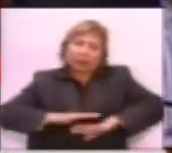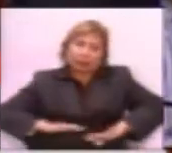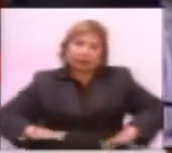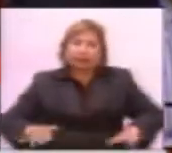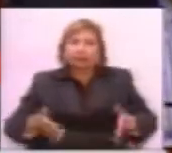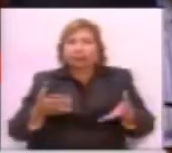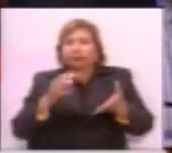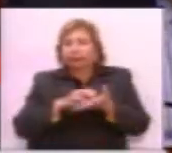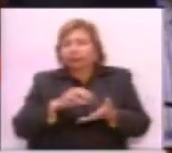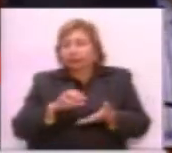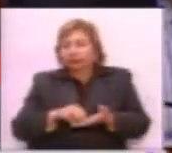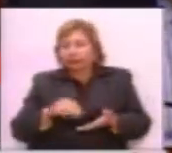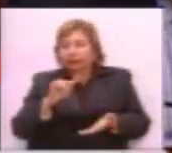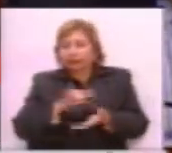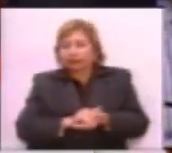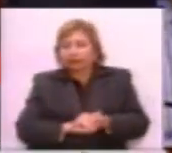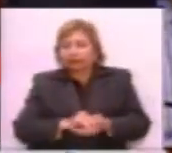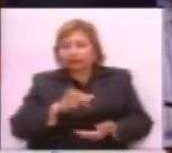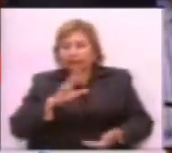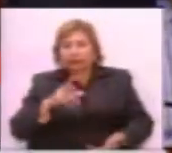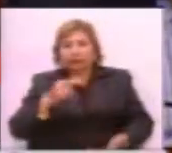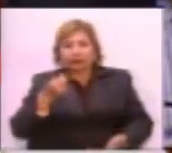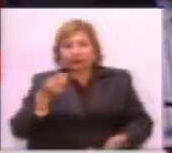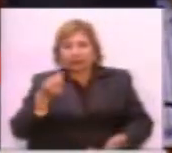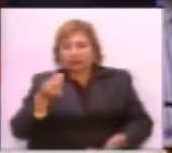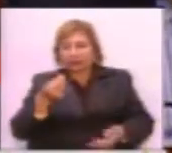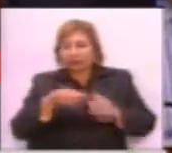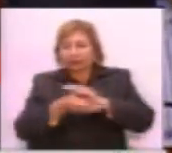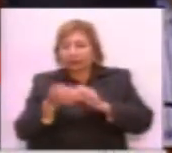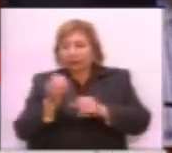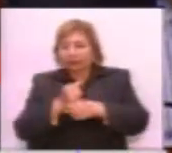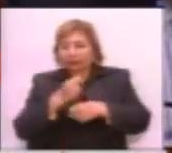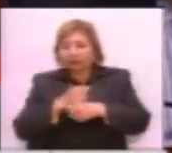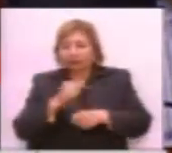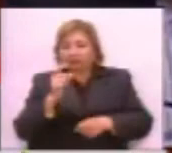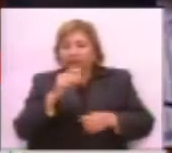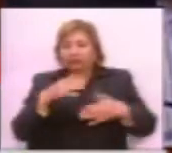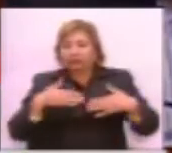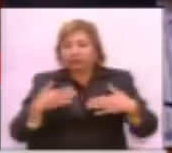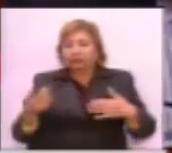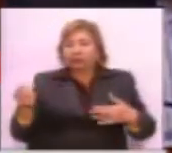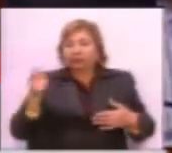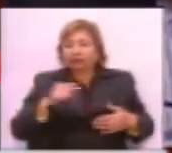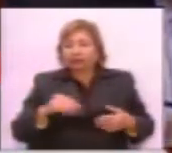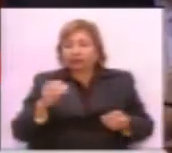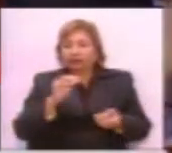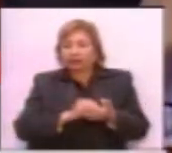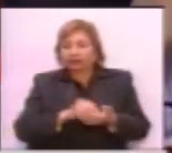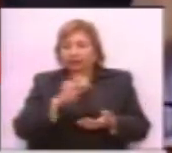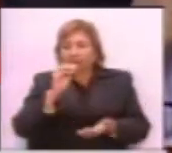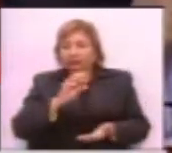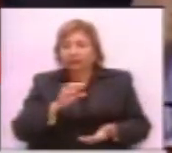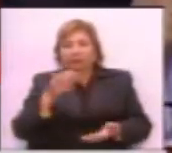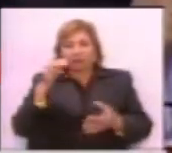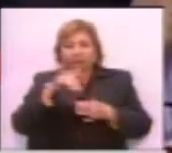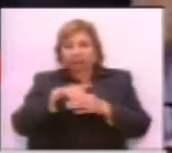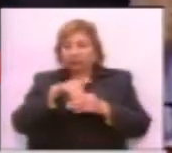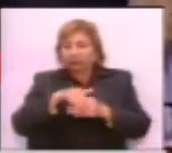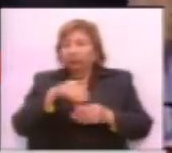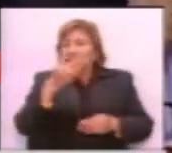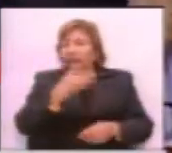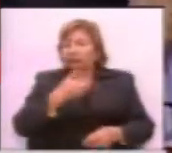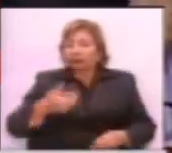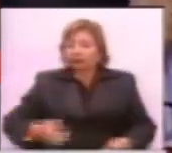pueblo, pero que también se roban la plata de las obras, no puedan venir nunca más a ser candidatos para